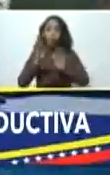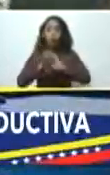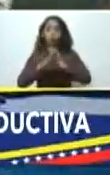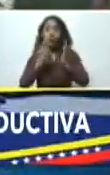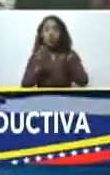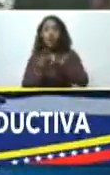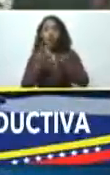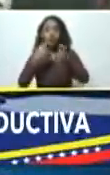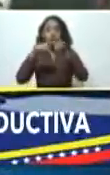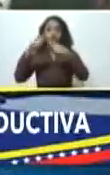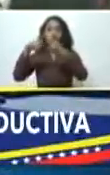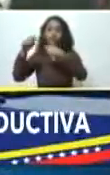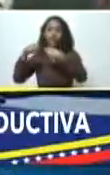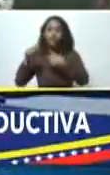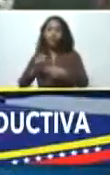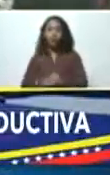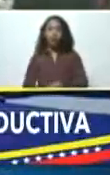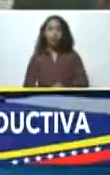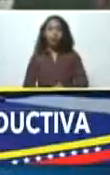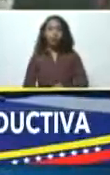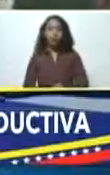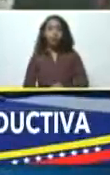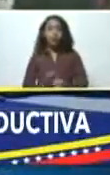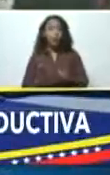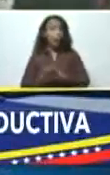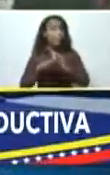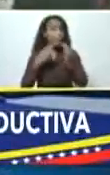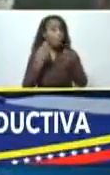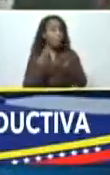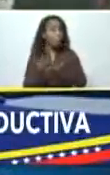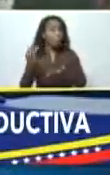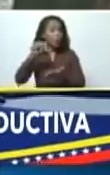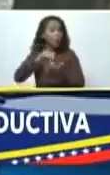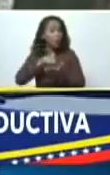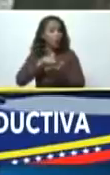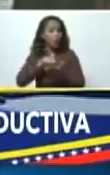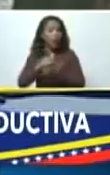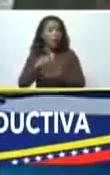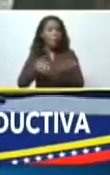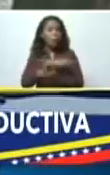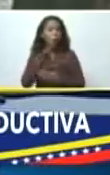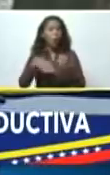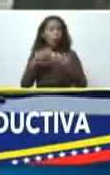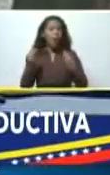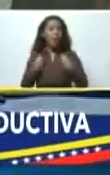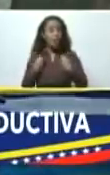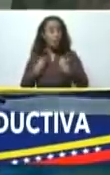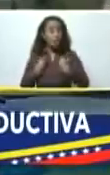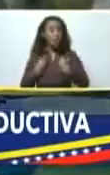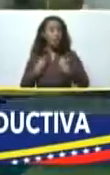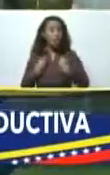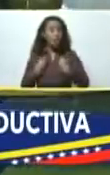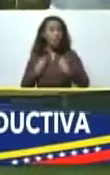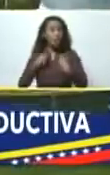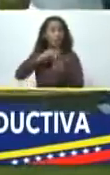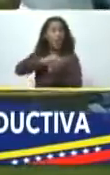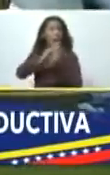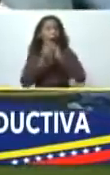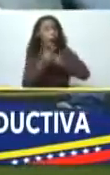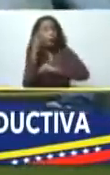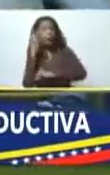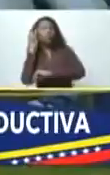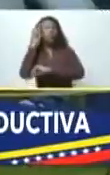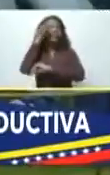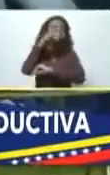mundo. Y que el mundo, en medio de la crisis que está viviendo, voltee su mirada